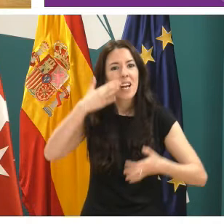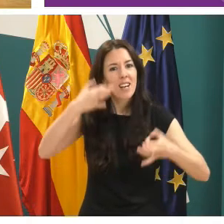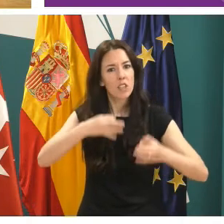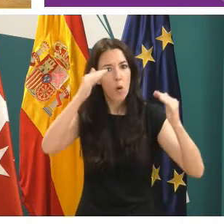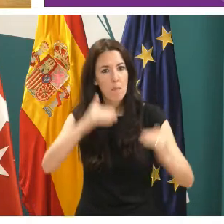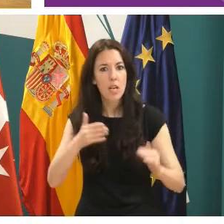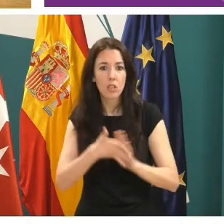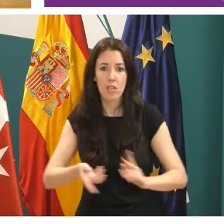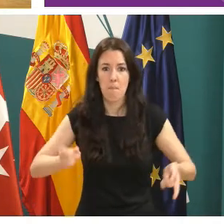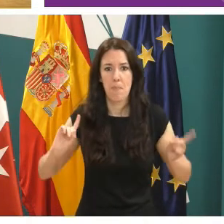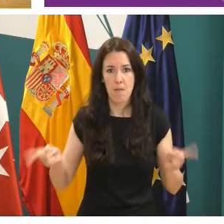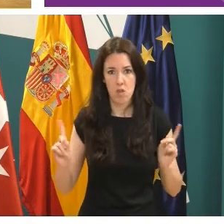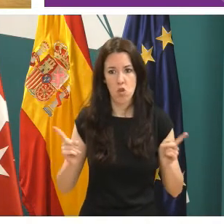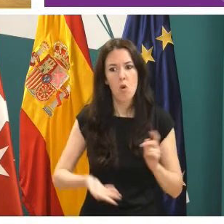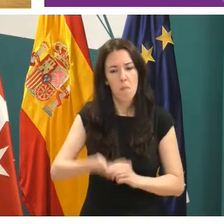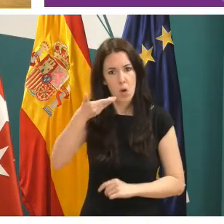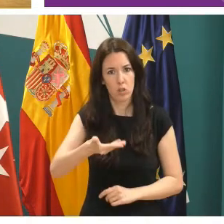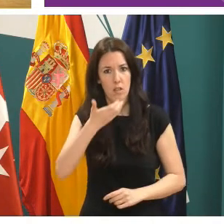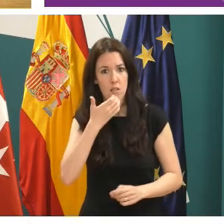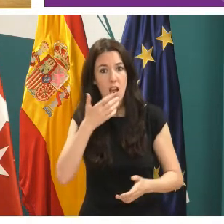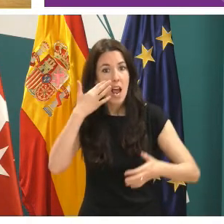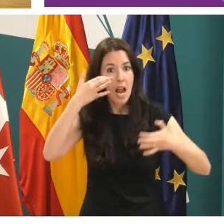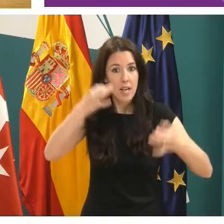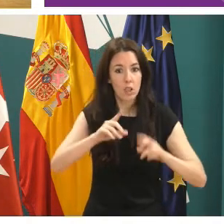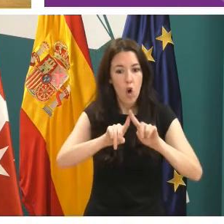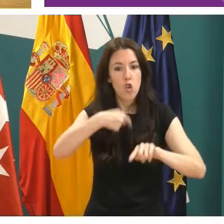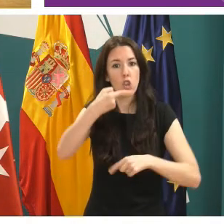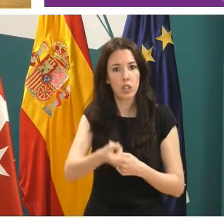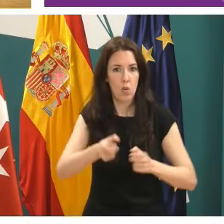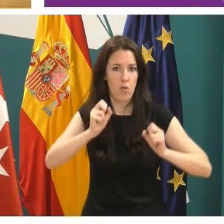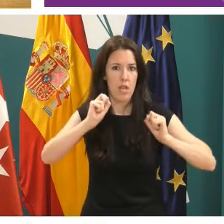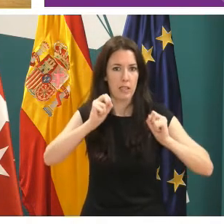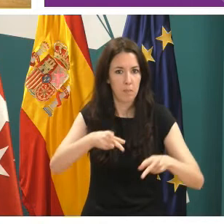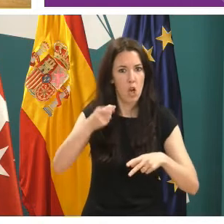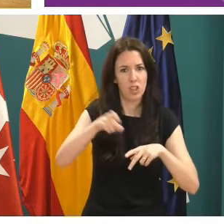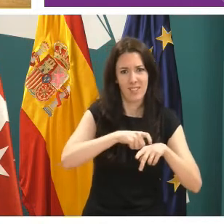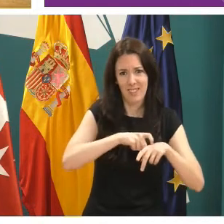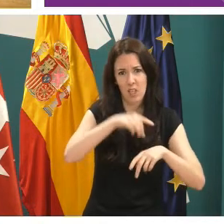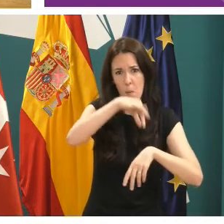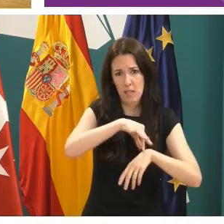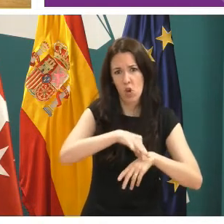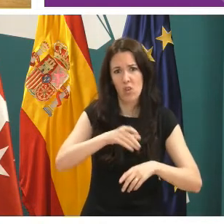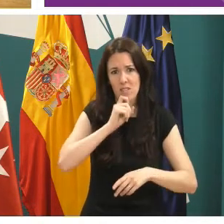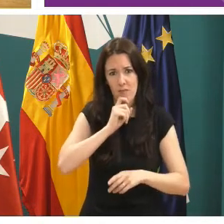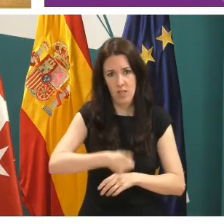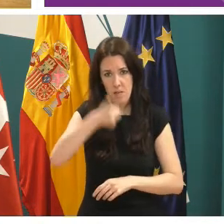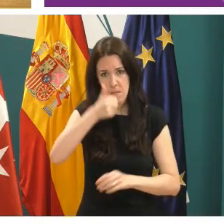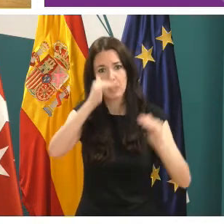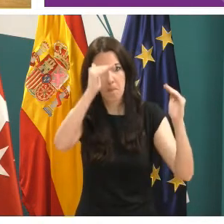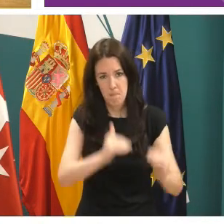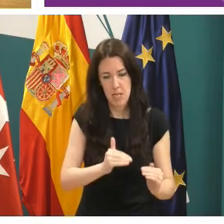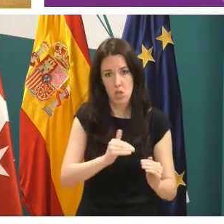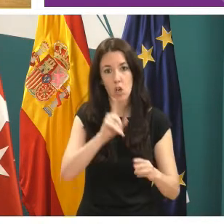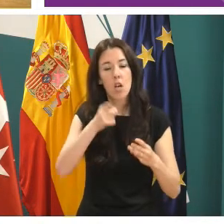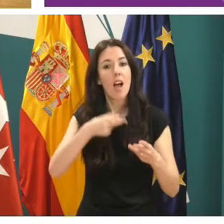la prevención, muy importante, reducir el riesgo de consecuencias más psicopatológicas, más complejas. Reducir la